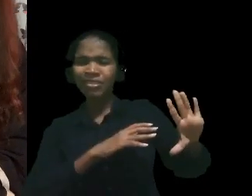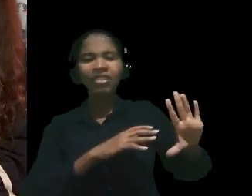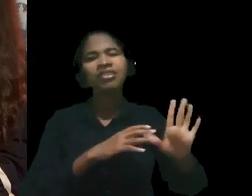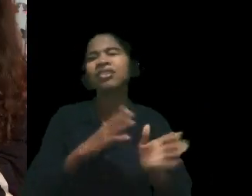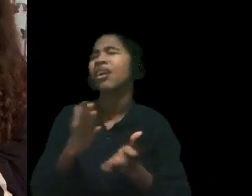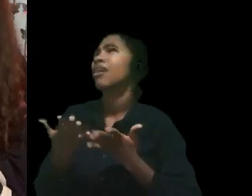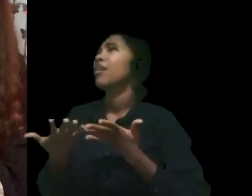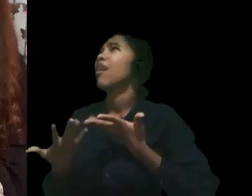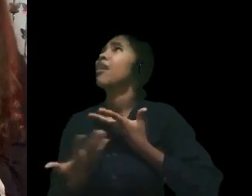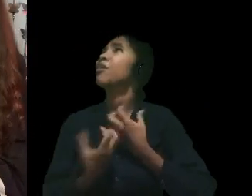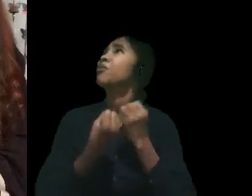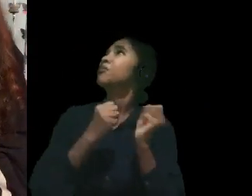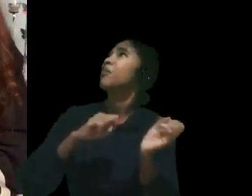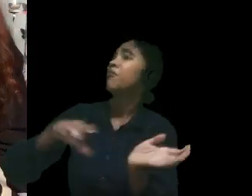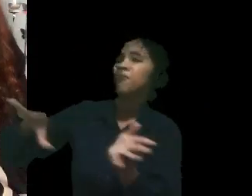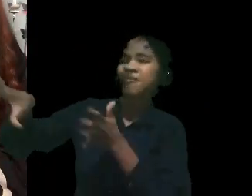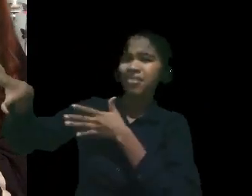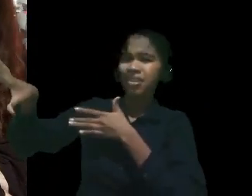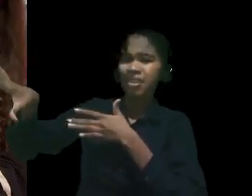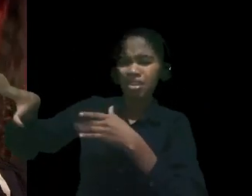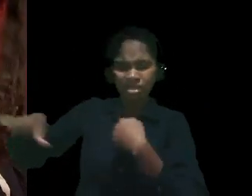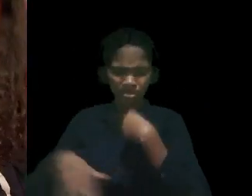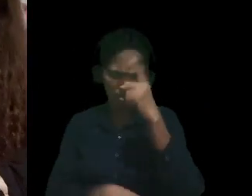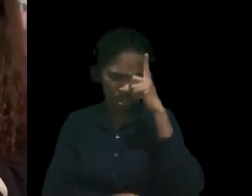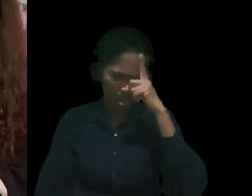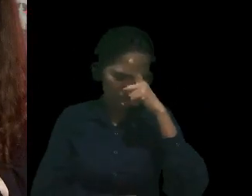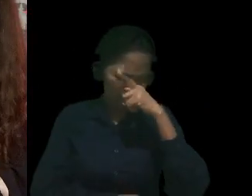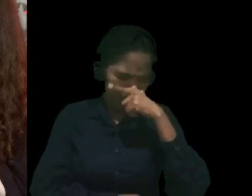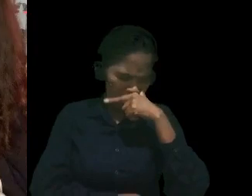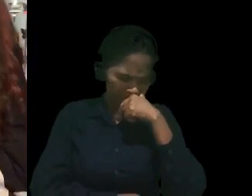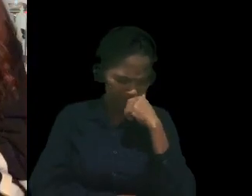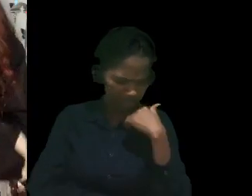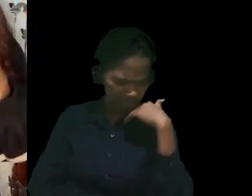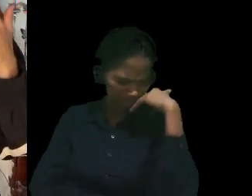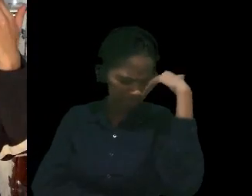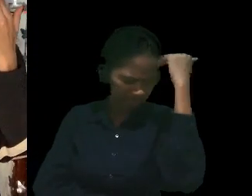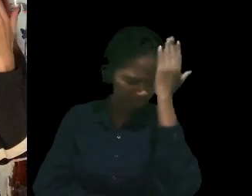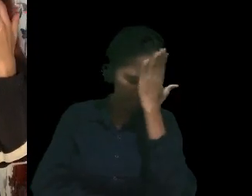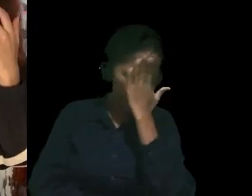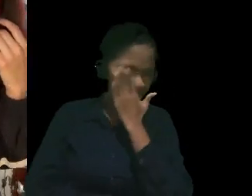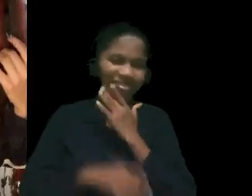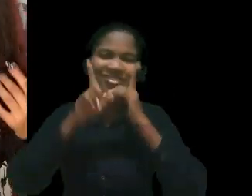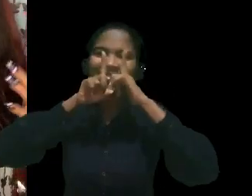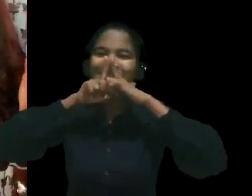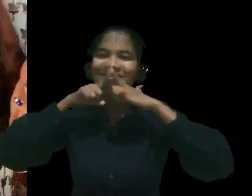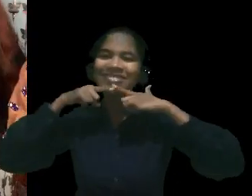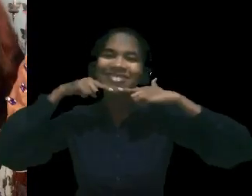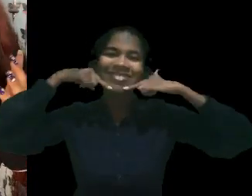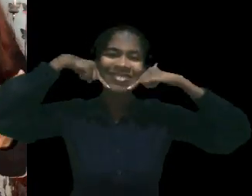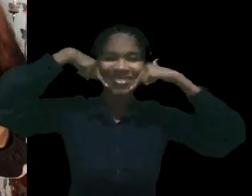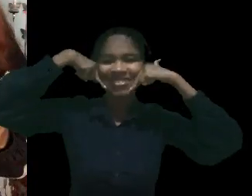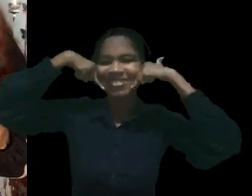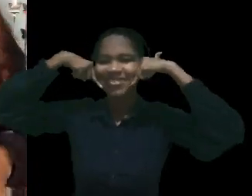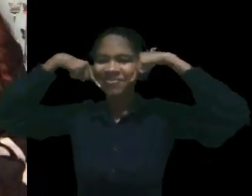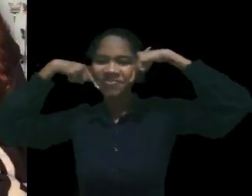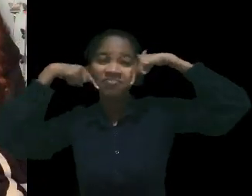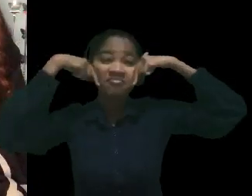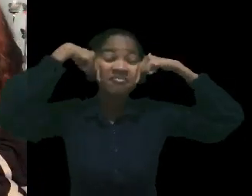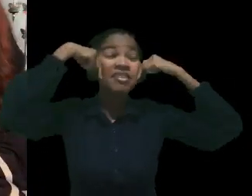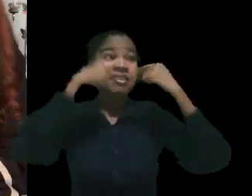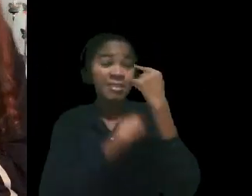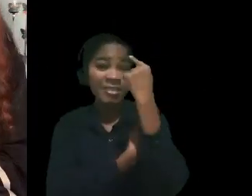miedos, sacarlos afuera, pintarse la cara color